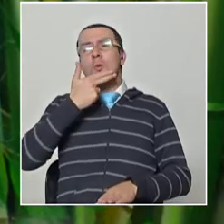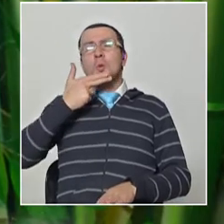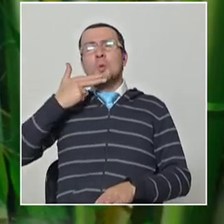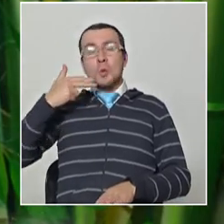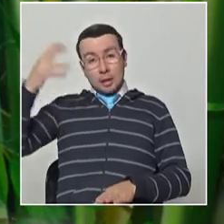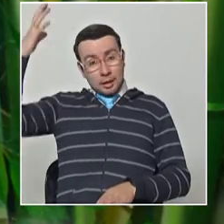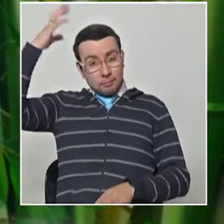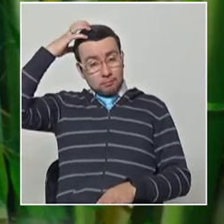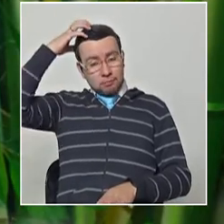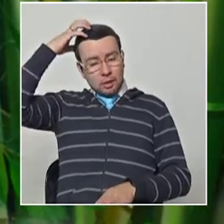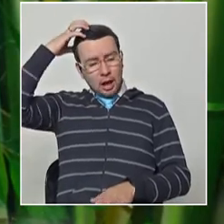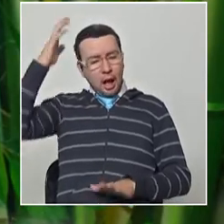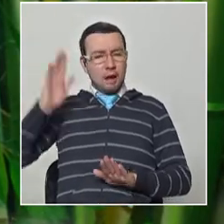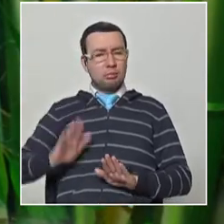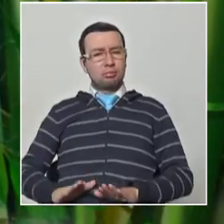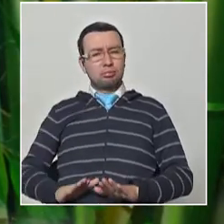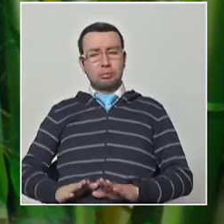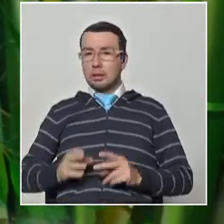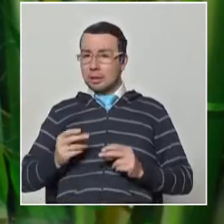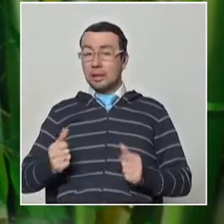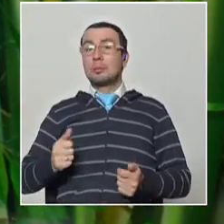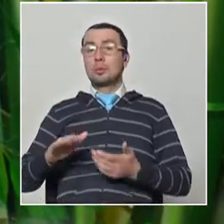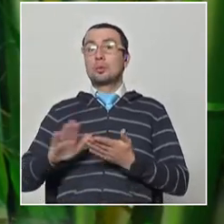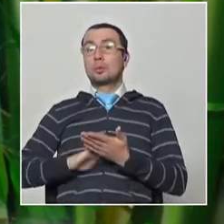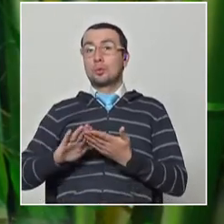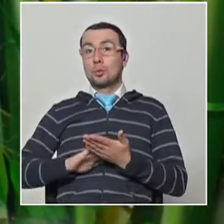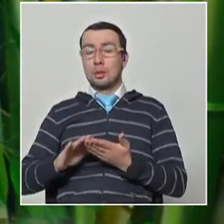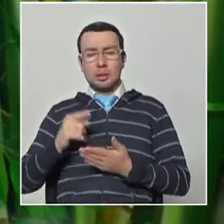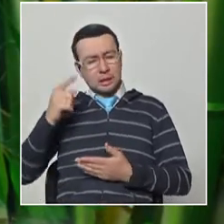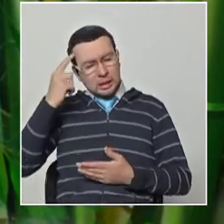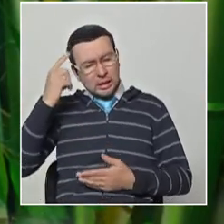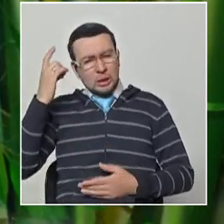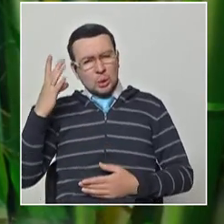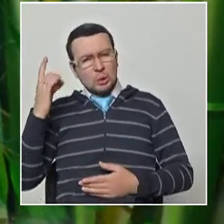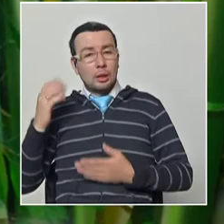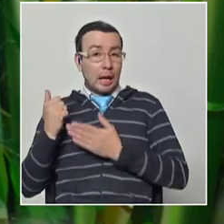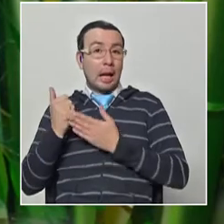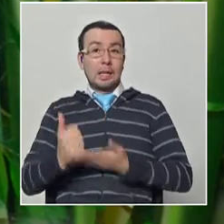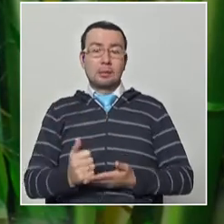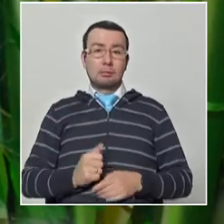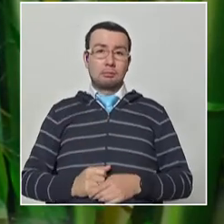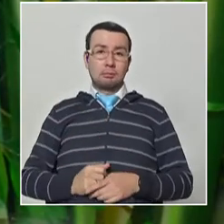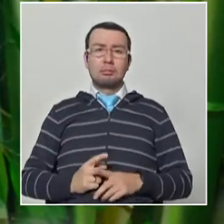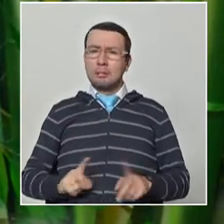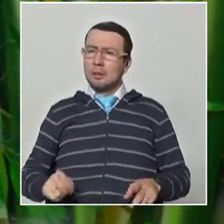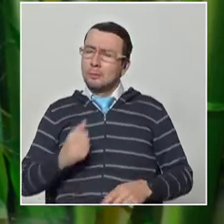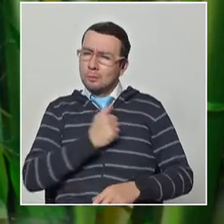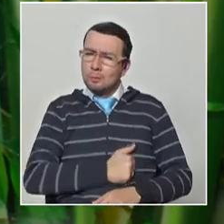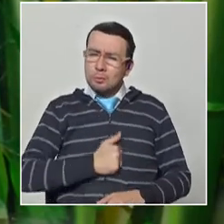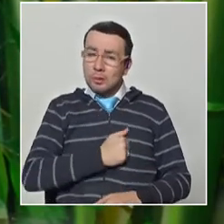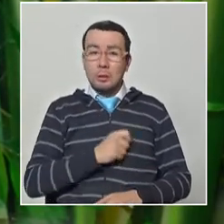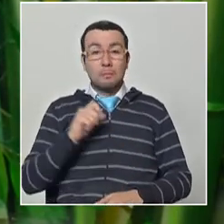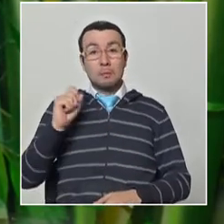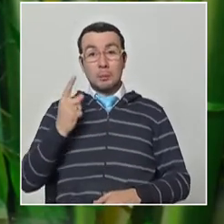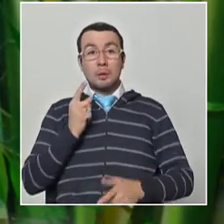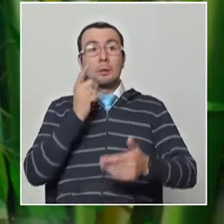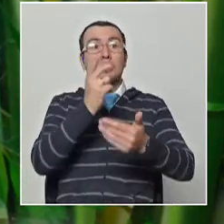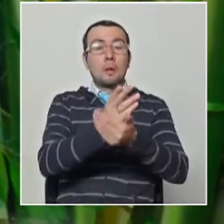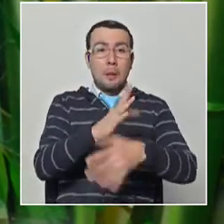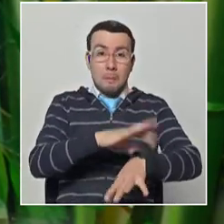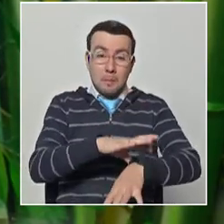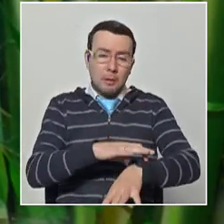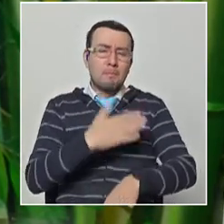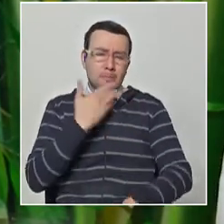urgencias así va a manejar el cuadro clínico rápido para el dolor de cabeza pero por favor primero la consulta médica